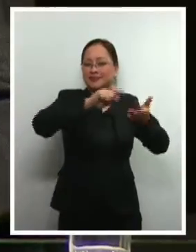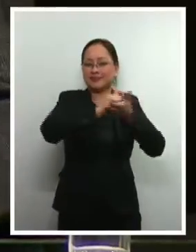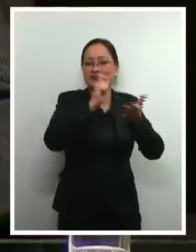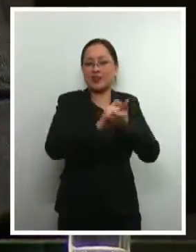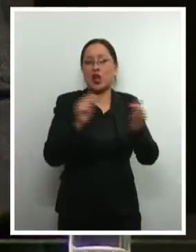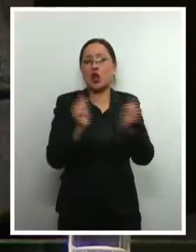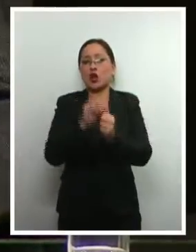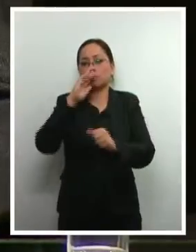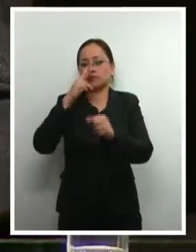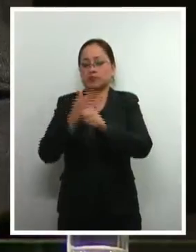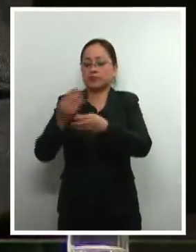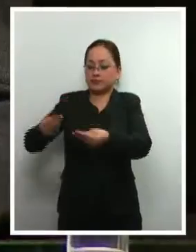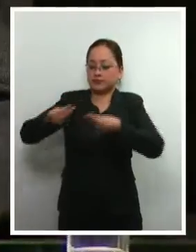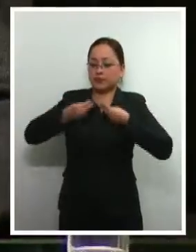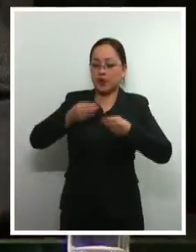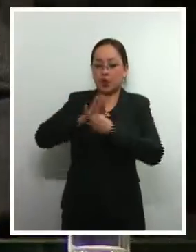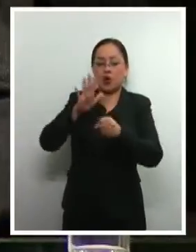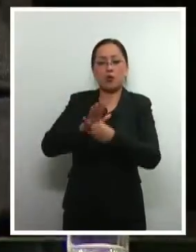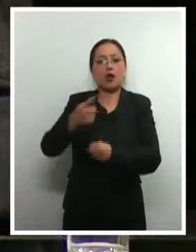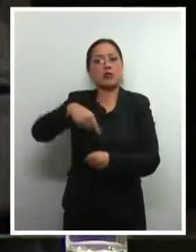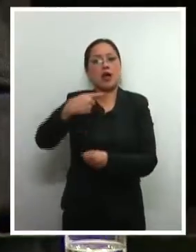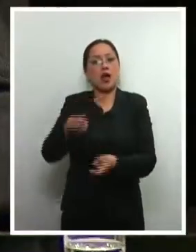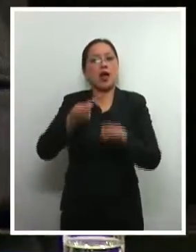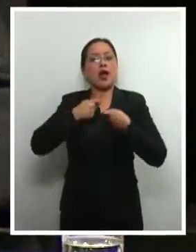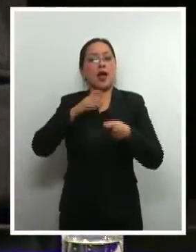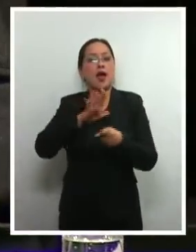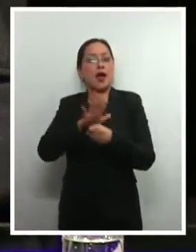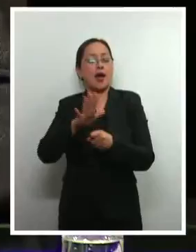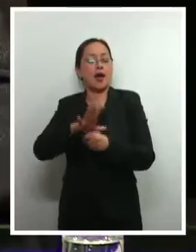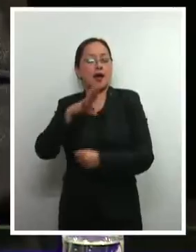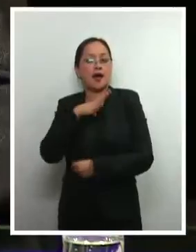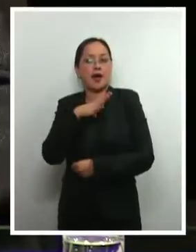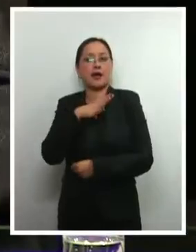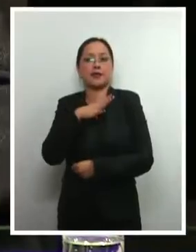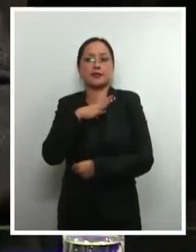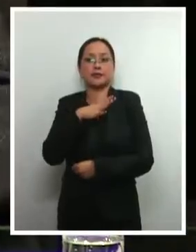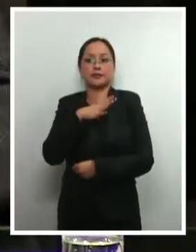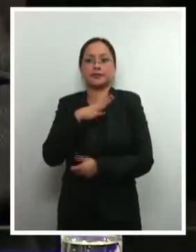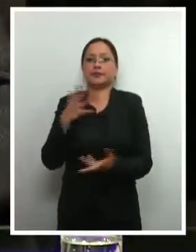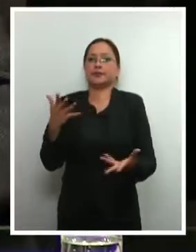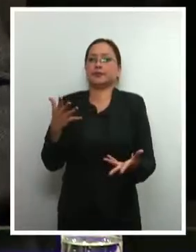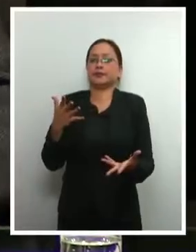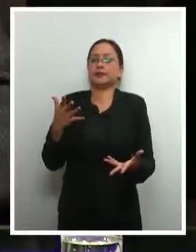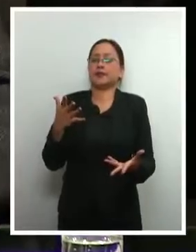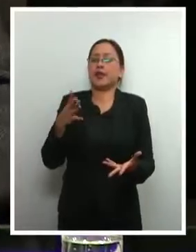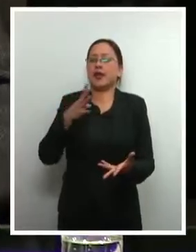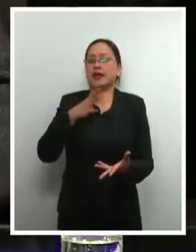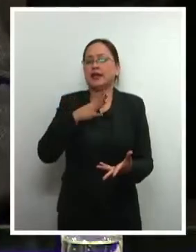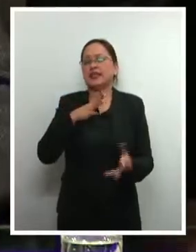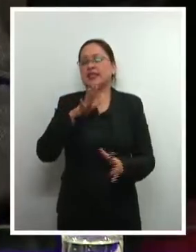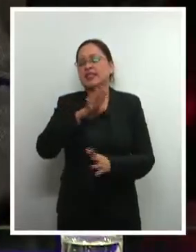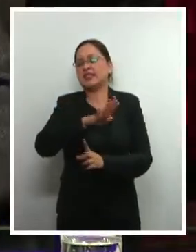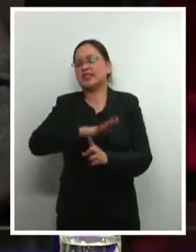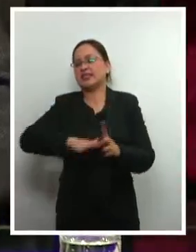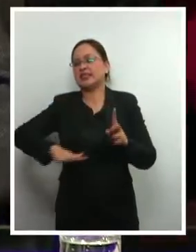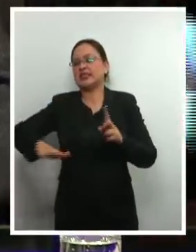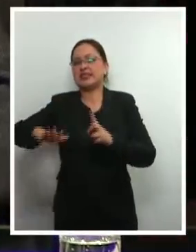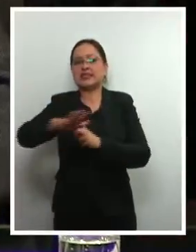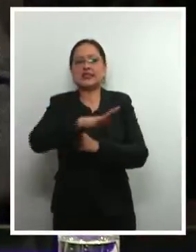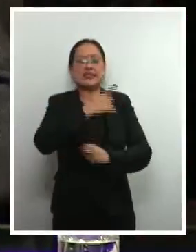responsabilidad la encomienda que tenemos. No es posible que la polarización, que el